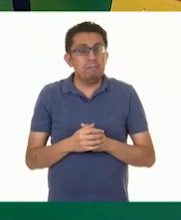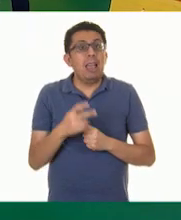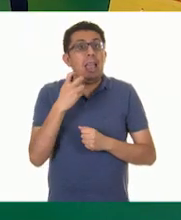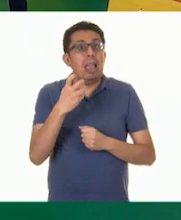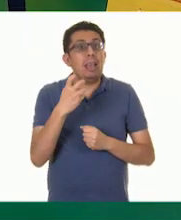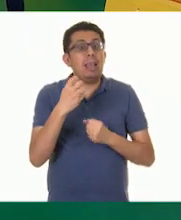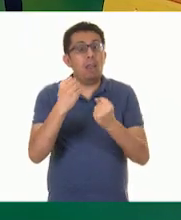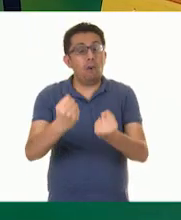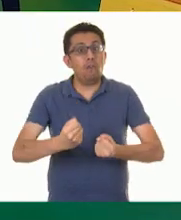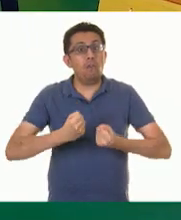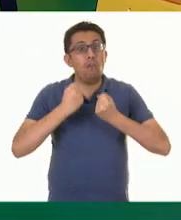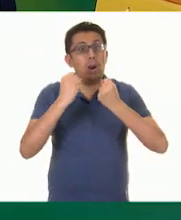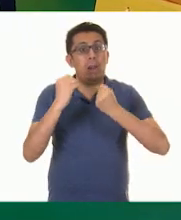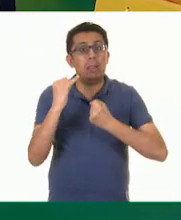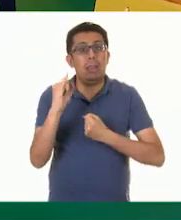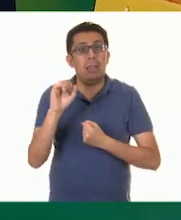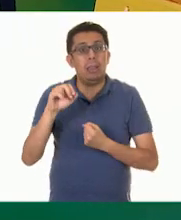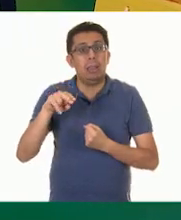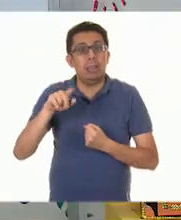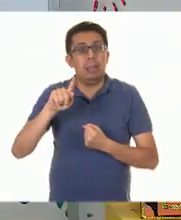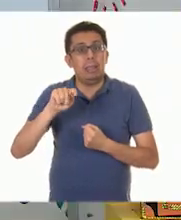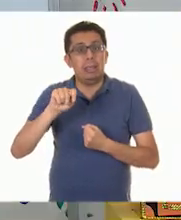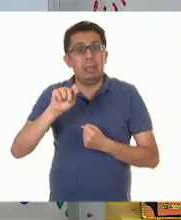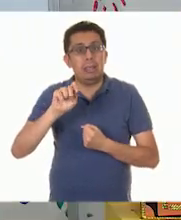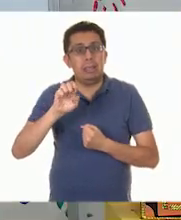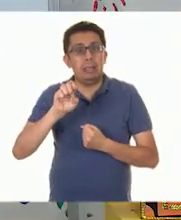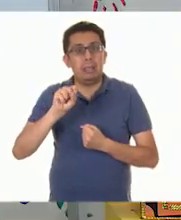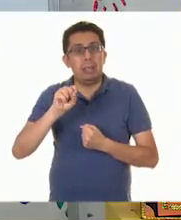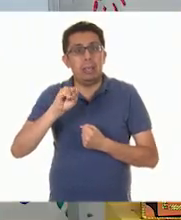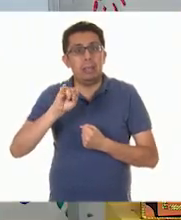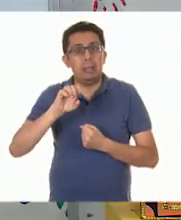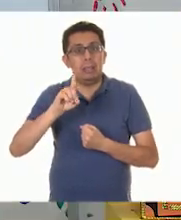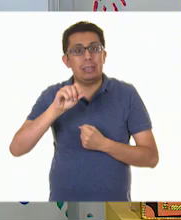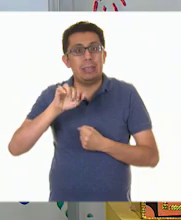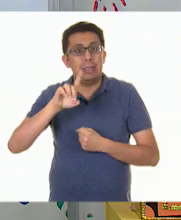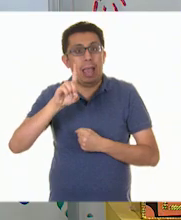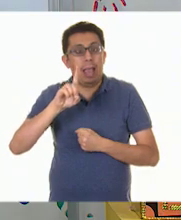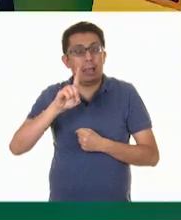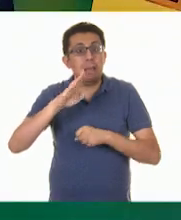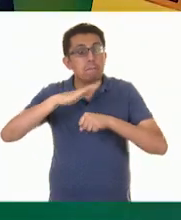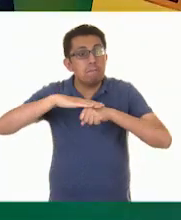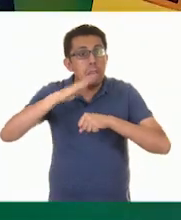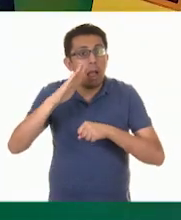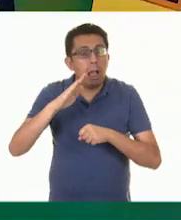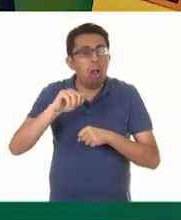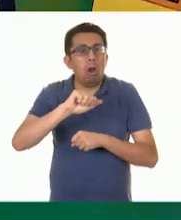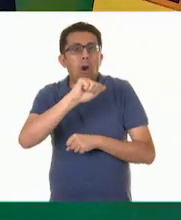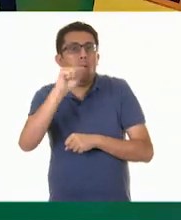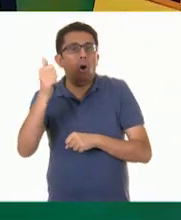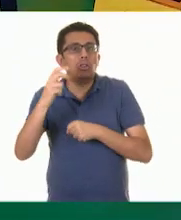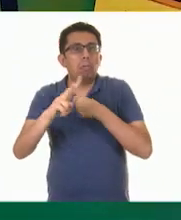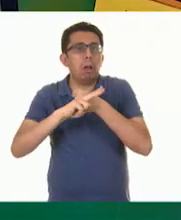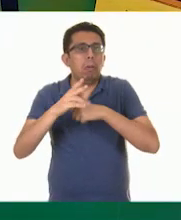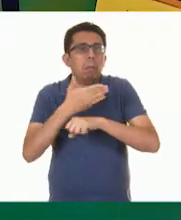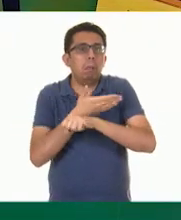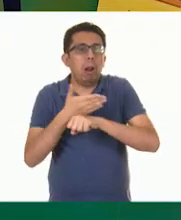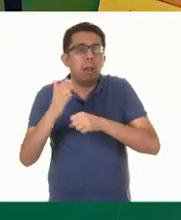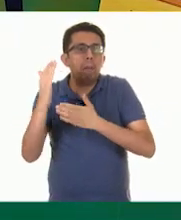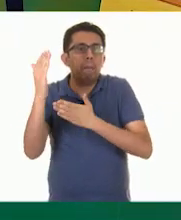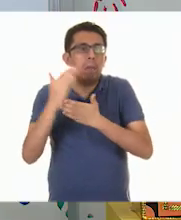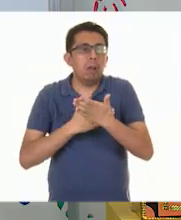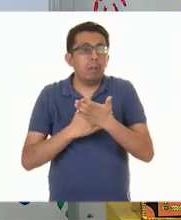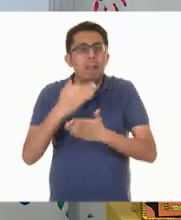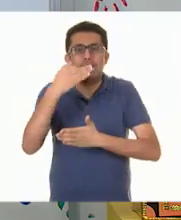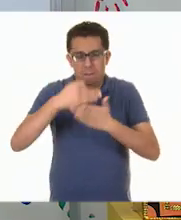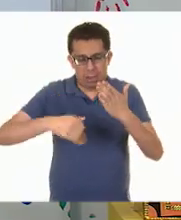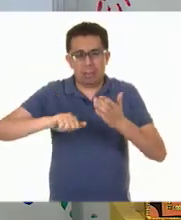intensidad del sonido en este teléfono es mucho más fuerte que en los de unicel. ¿Por qué? Ay, ahorita te explico por qué, pero nos falta un